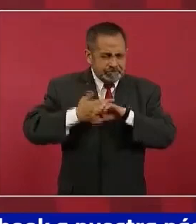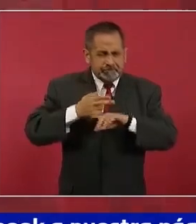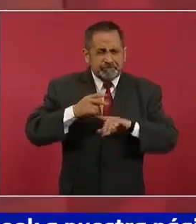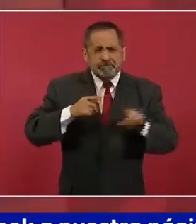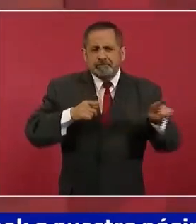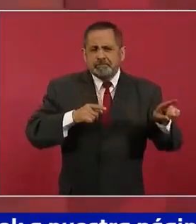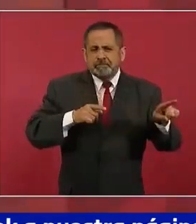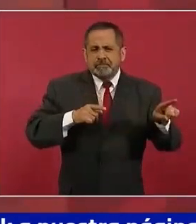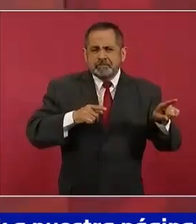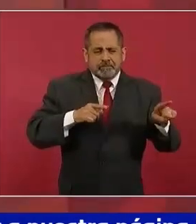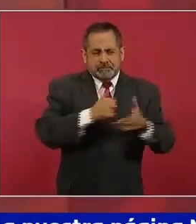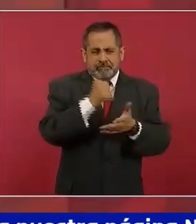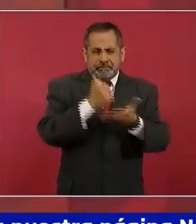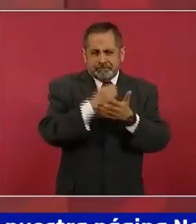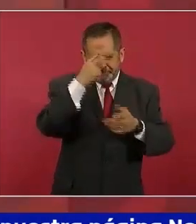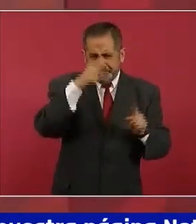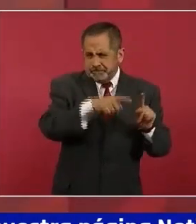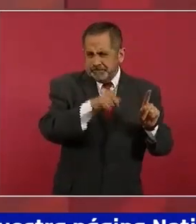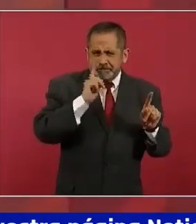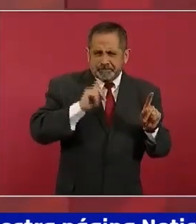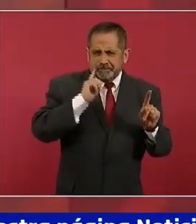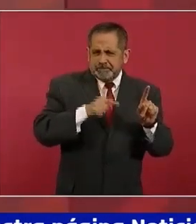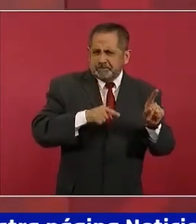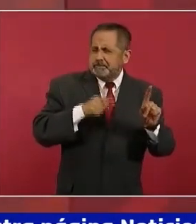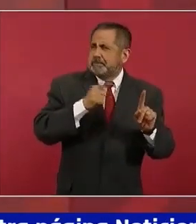de la Ciudad de México